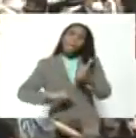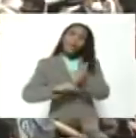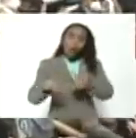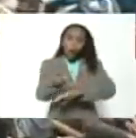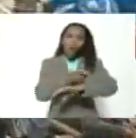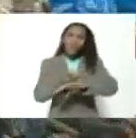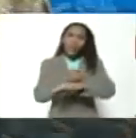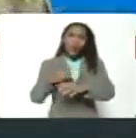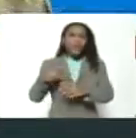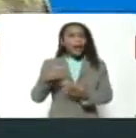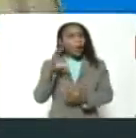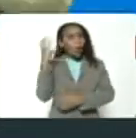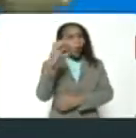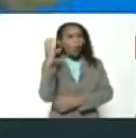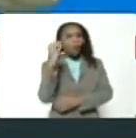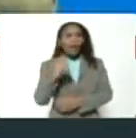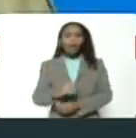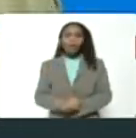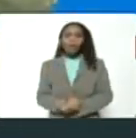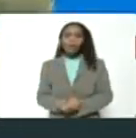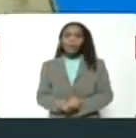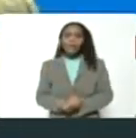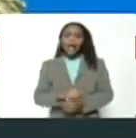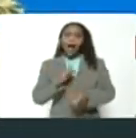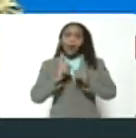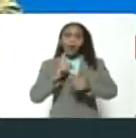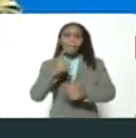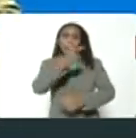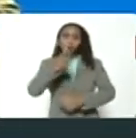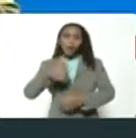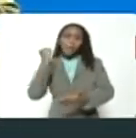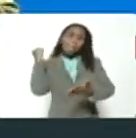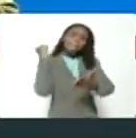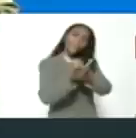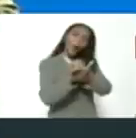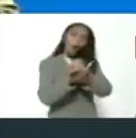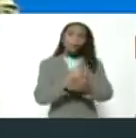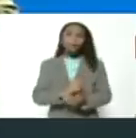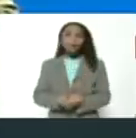de Colombia y a los asesinatos y masacres.